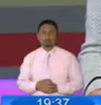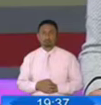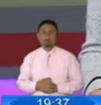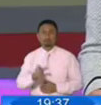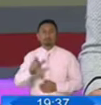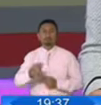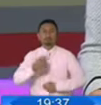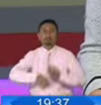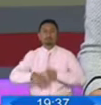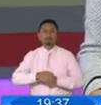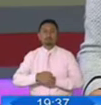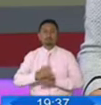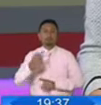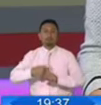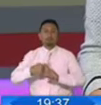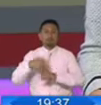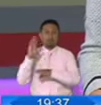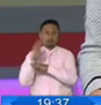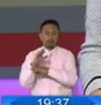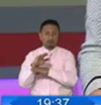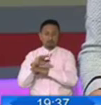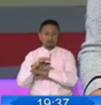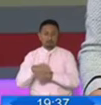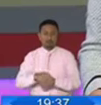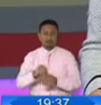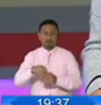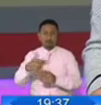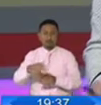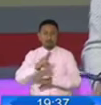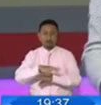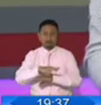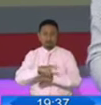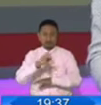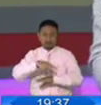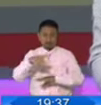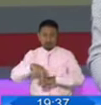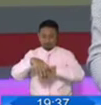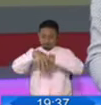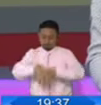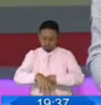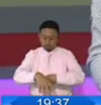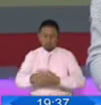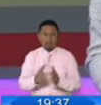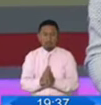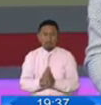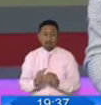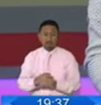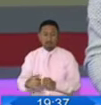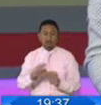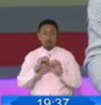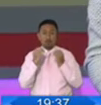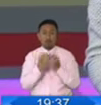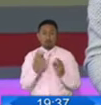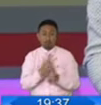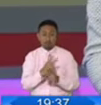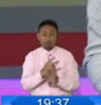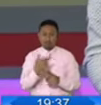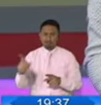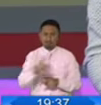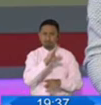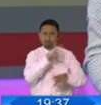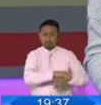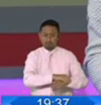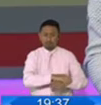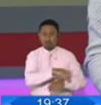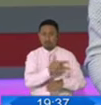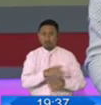del mercado de San Roque realizaron un plantón a las afueras de la Fiscalía de Pichincha para exigir se detenga una presunta banda delictiva que asalta